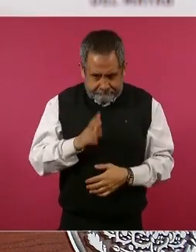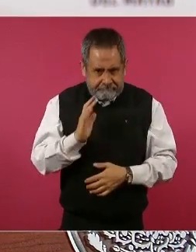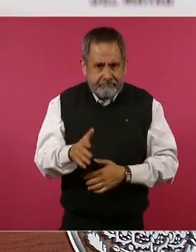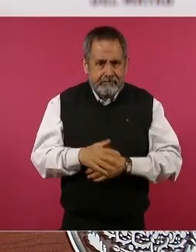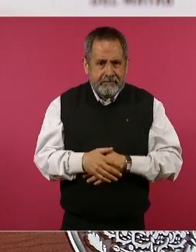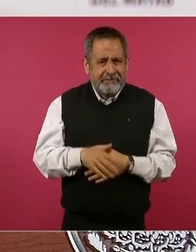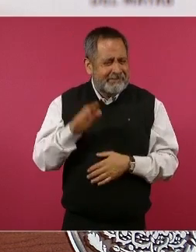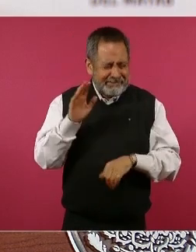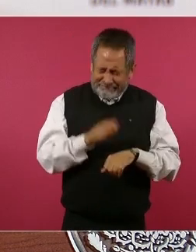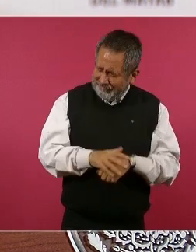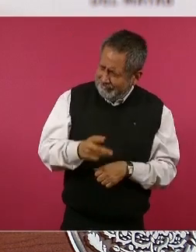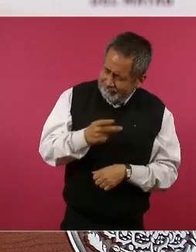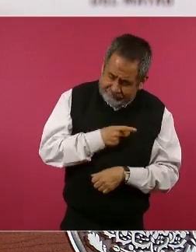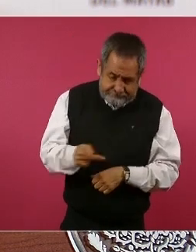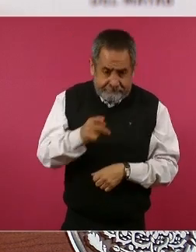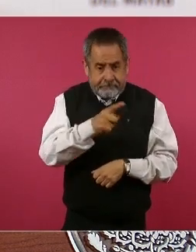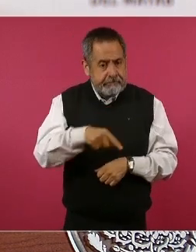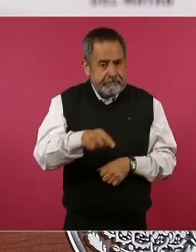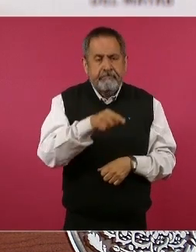en las zonas más pobres,